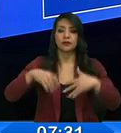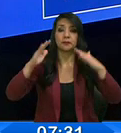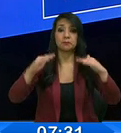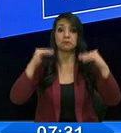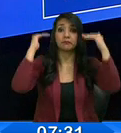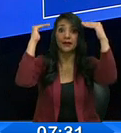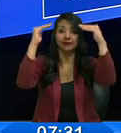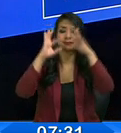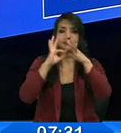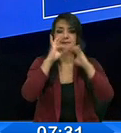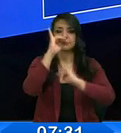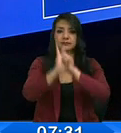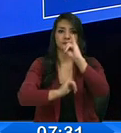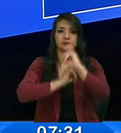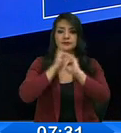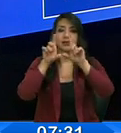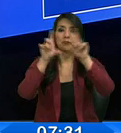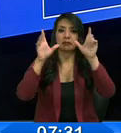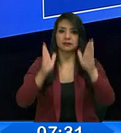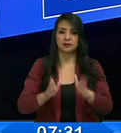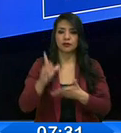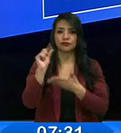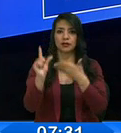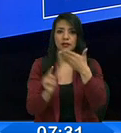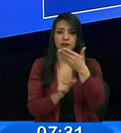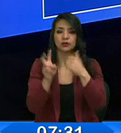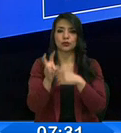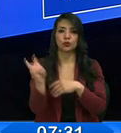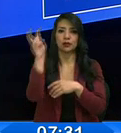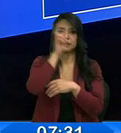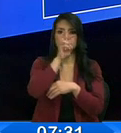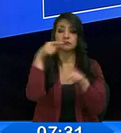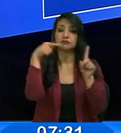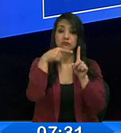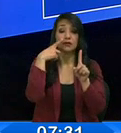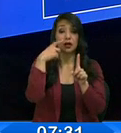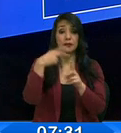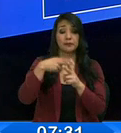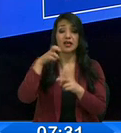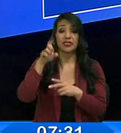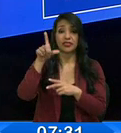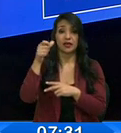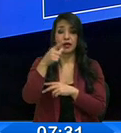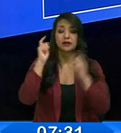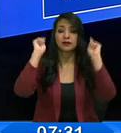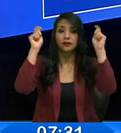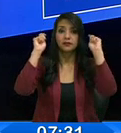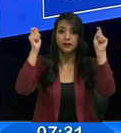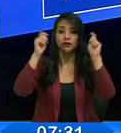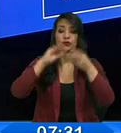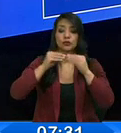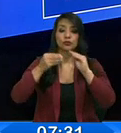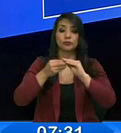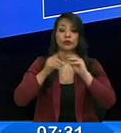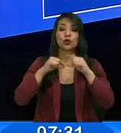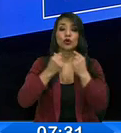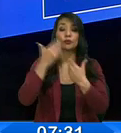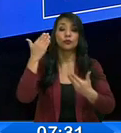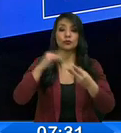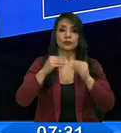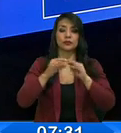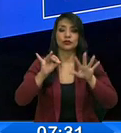relaciones internacionales, empresario financiero y turístico. Edgar Jácome es candidato por la lista 7,